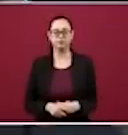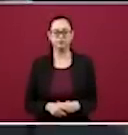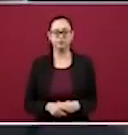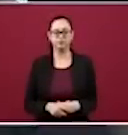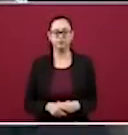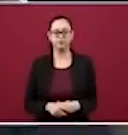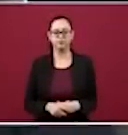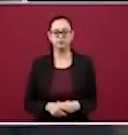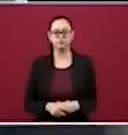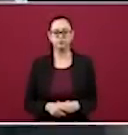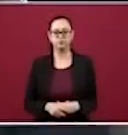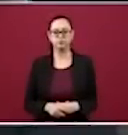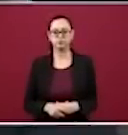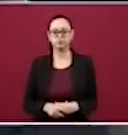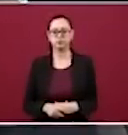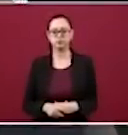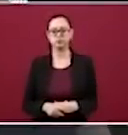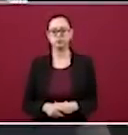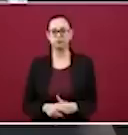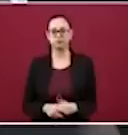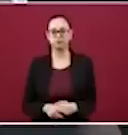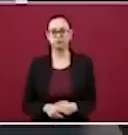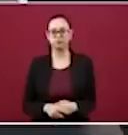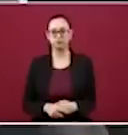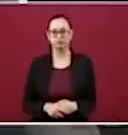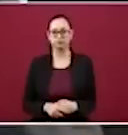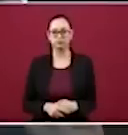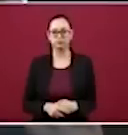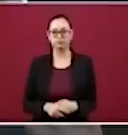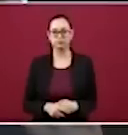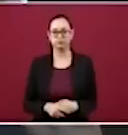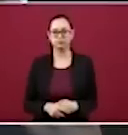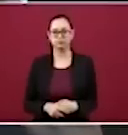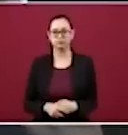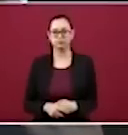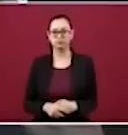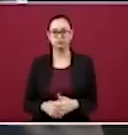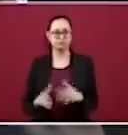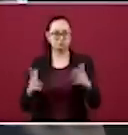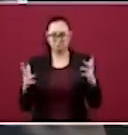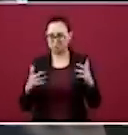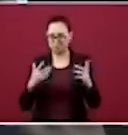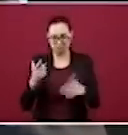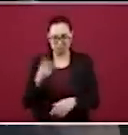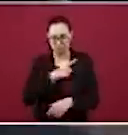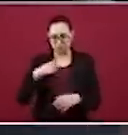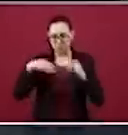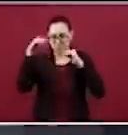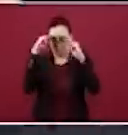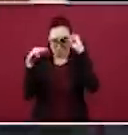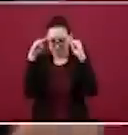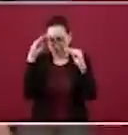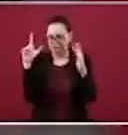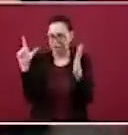Y además hay que pensar hasta modificar la ley, pero poner